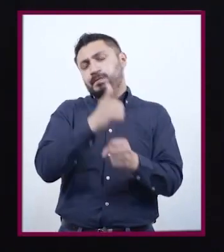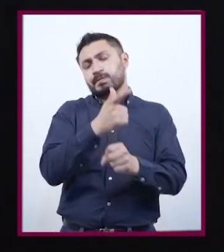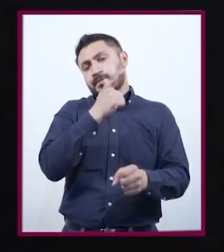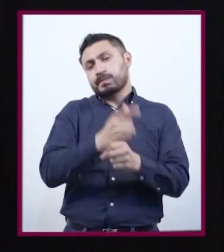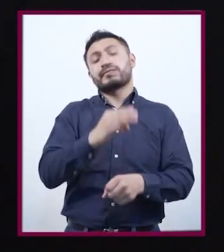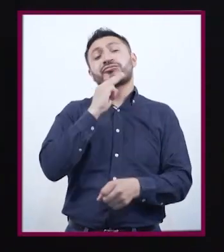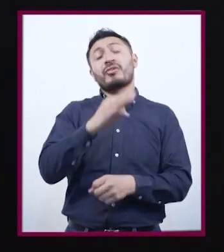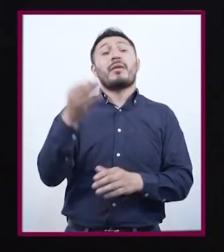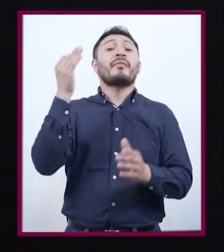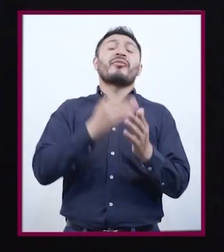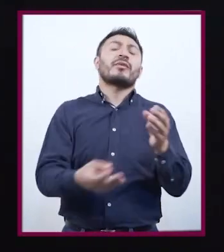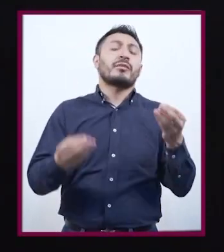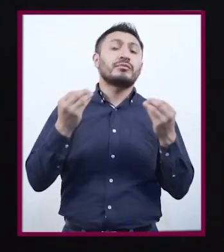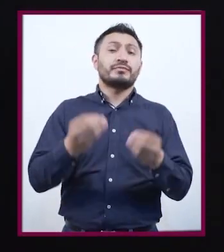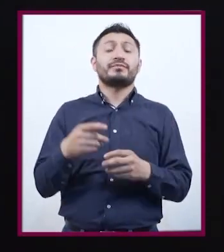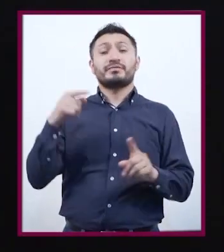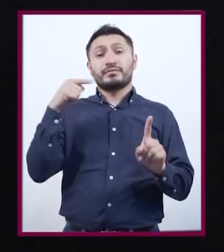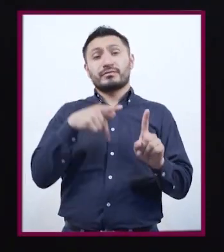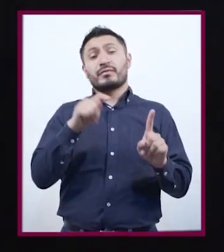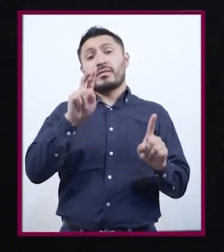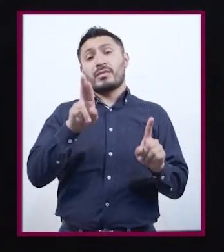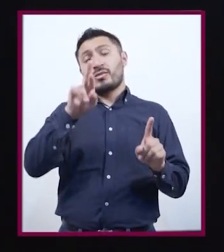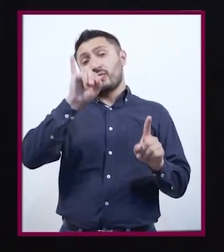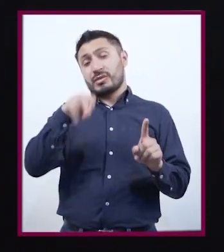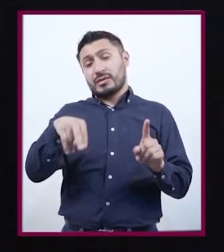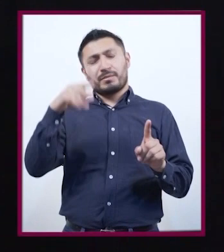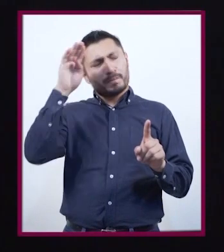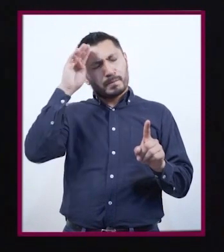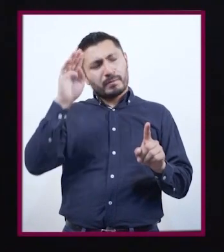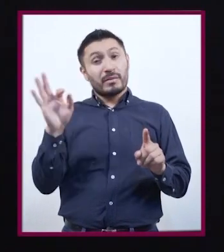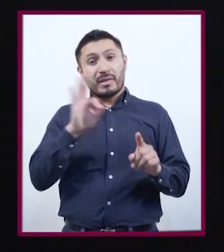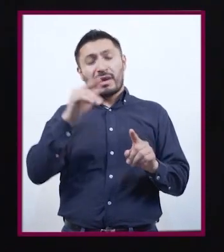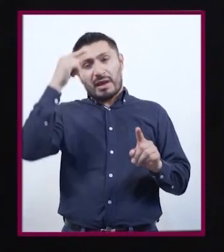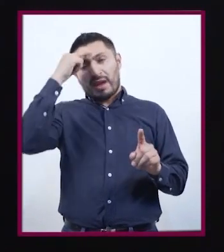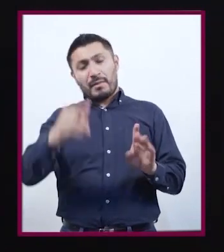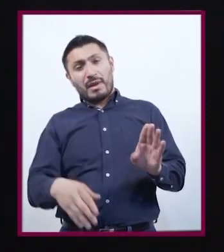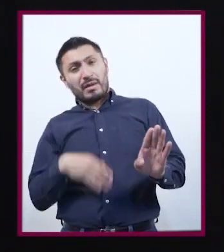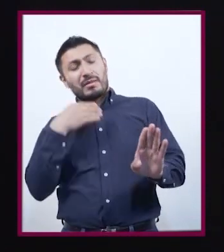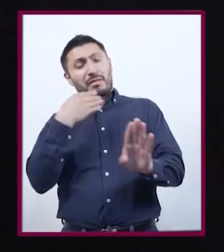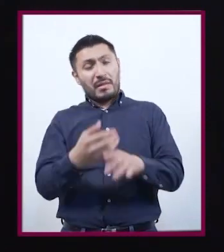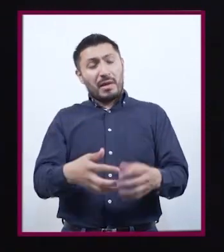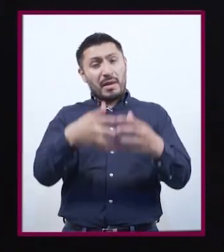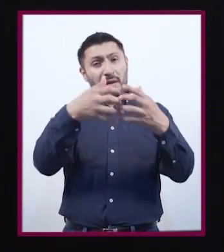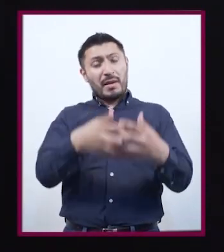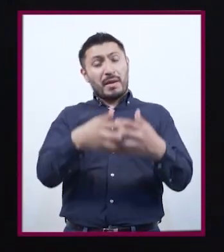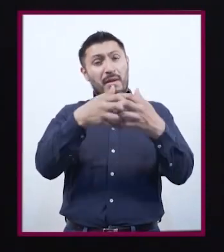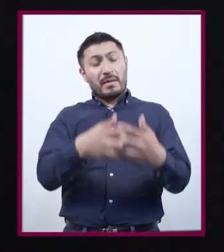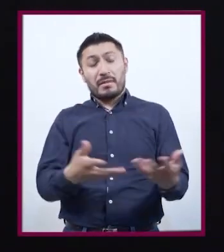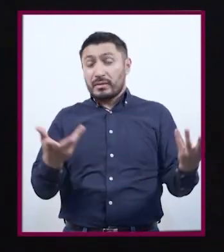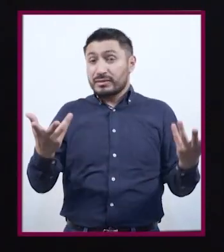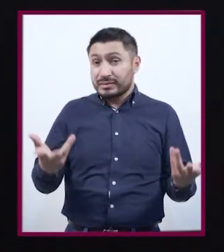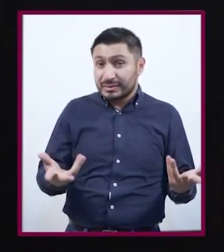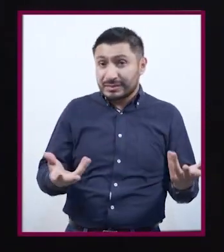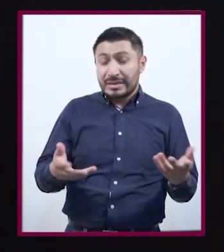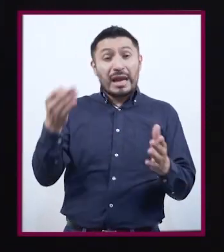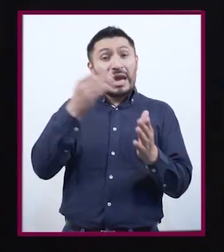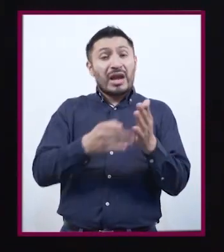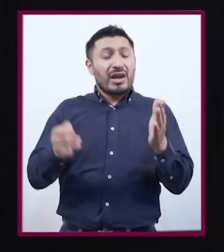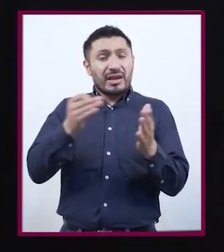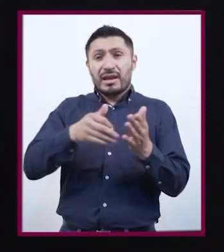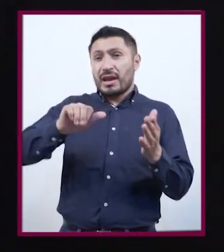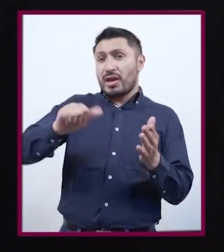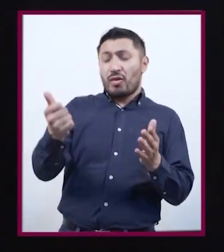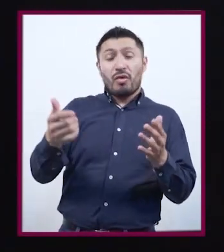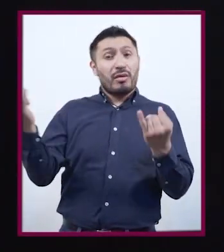para descifrar sus mensajes. Fue entonces cuando Turing se preguntó: ¿y si para luchar contra una máquina como